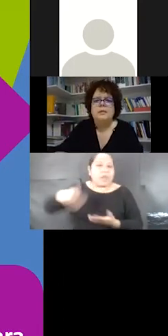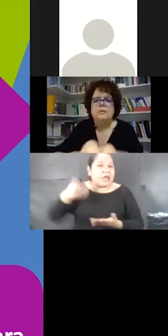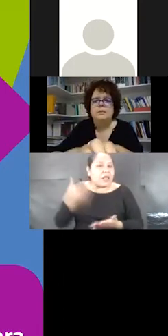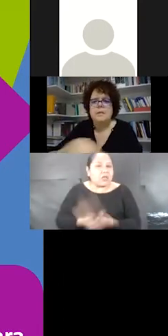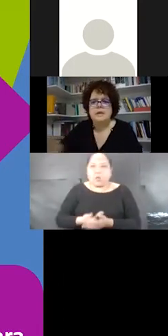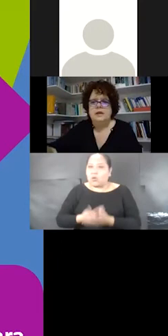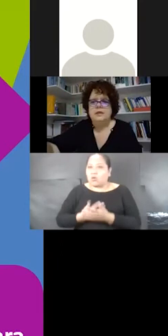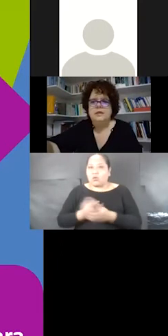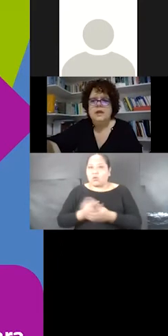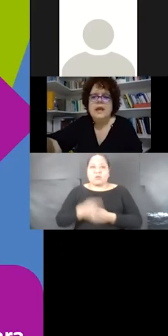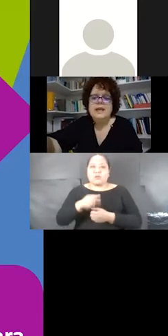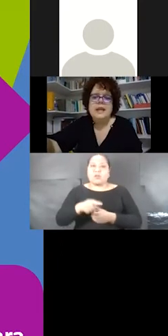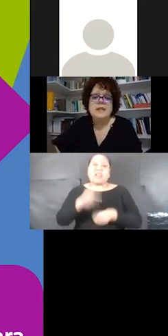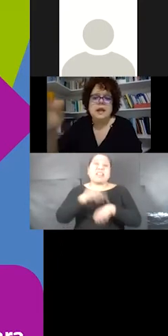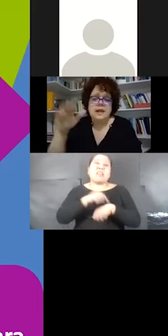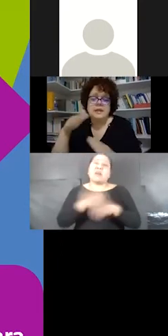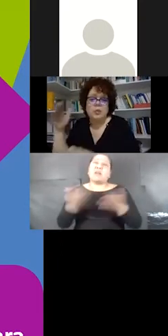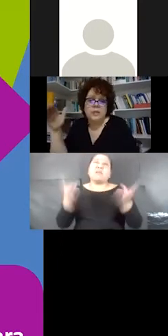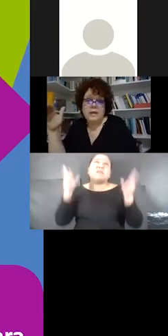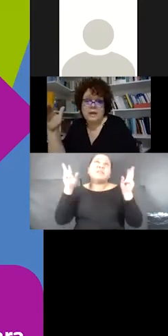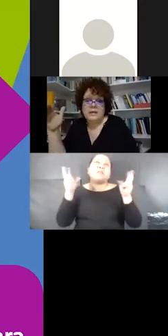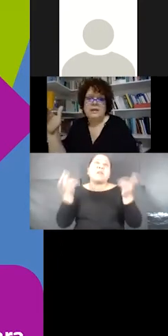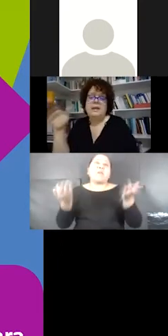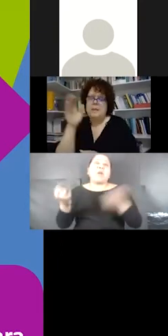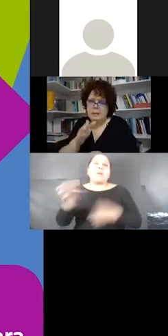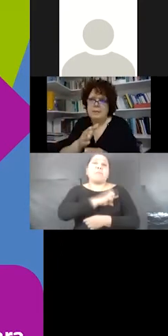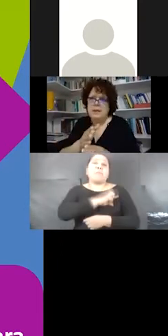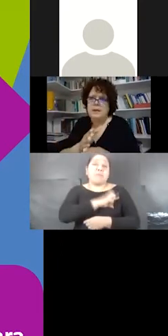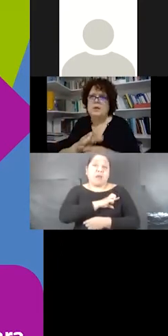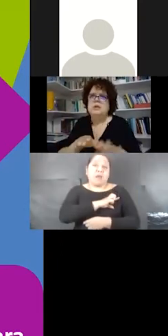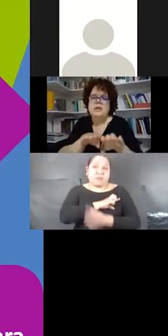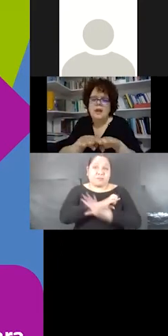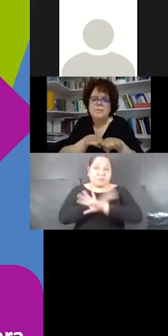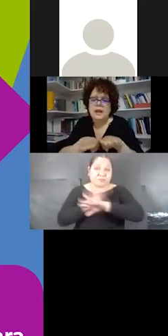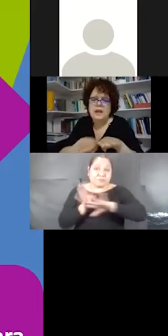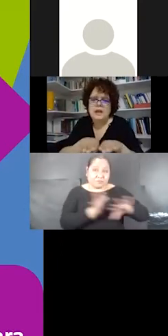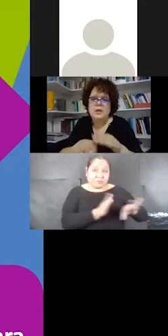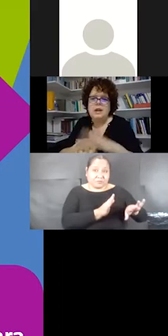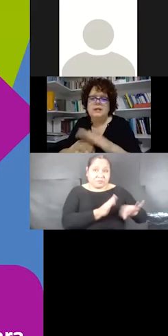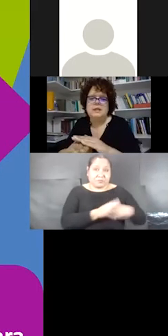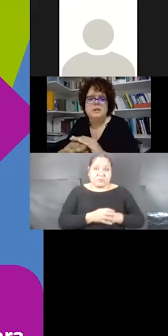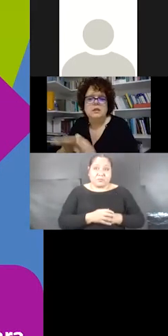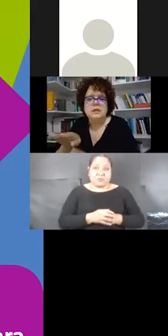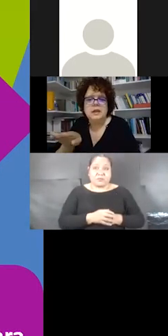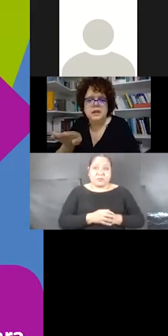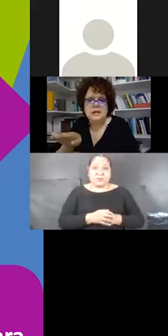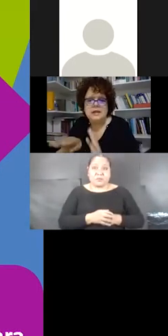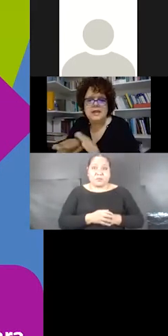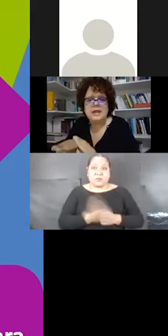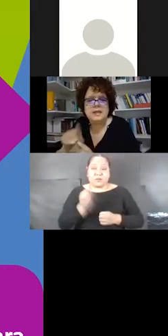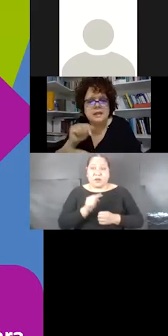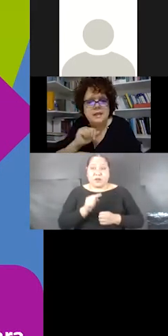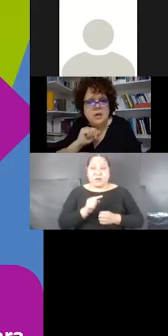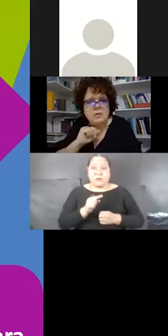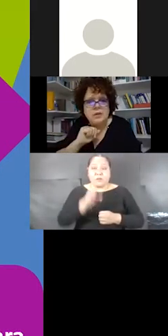de primaria, ¿no? Y en la secundaria, en la primaria, perdón, se da en paralelo la adquisición de la